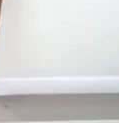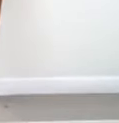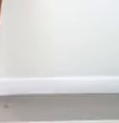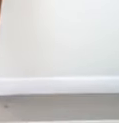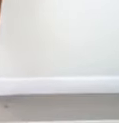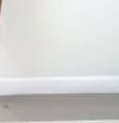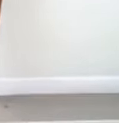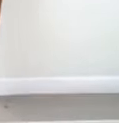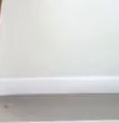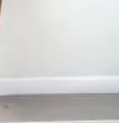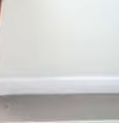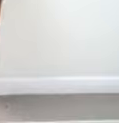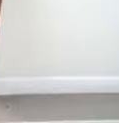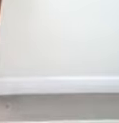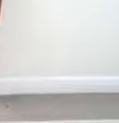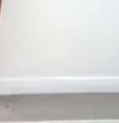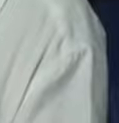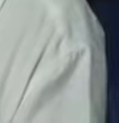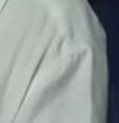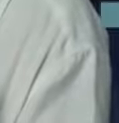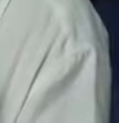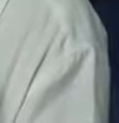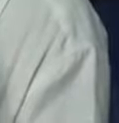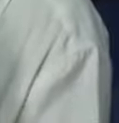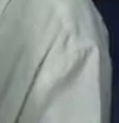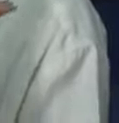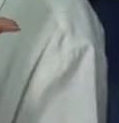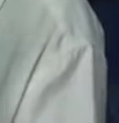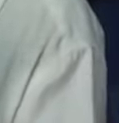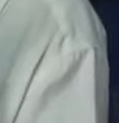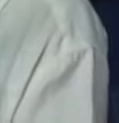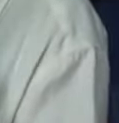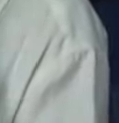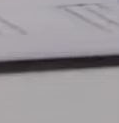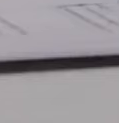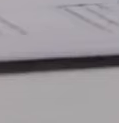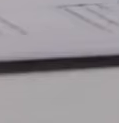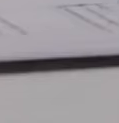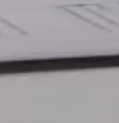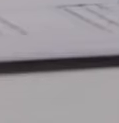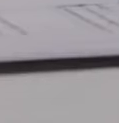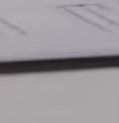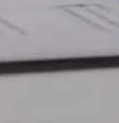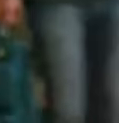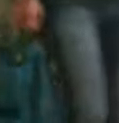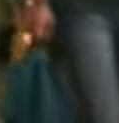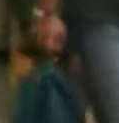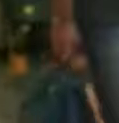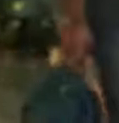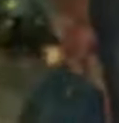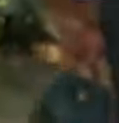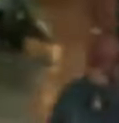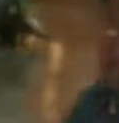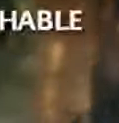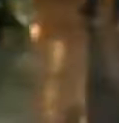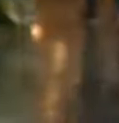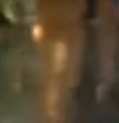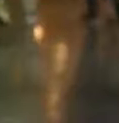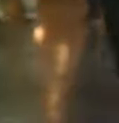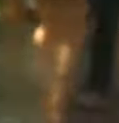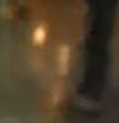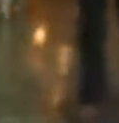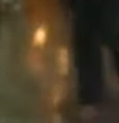acercarse mucho a otras personas para no contagiarlas. Cuéntele al médico sobre su viaje reciente y sus síntomas. Cúbrase la boca y la nariz